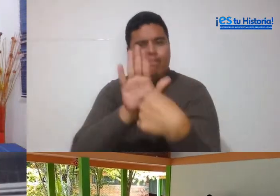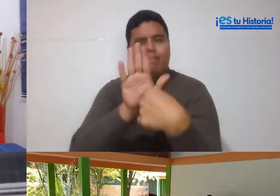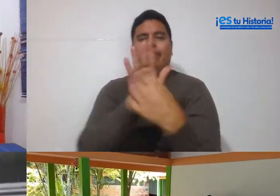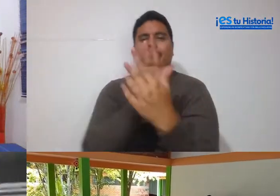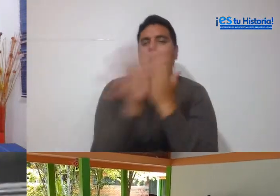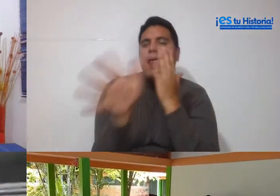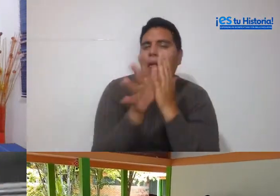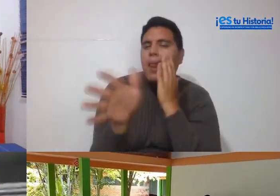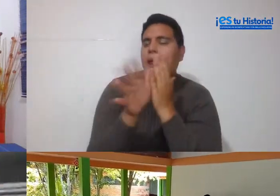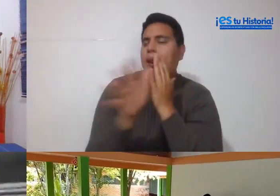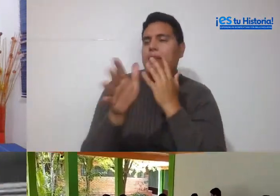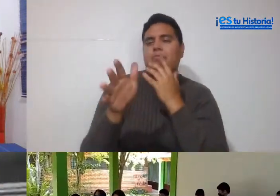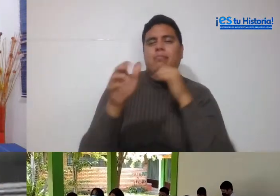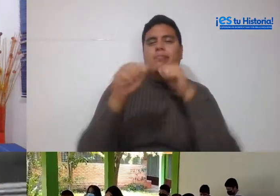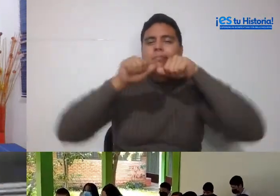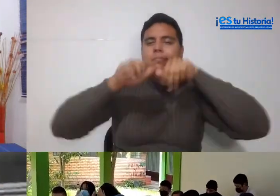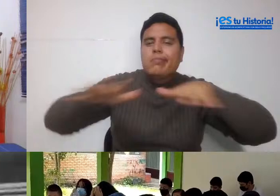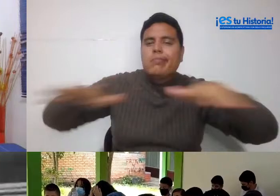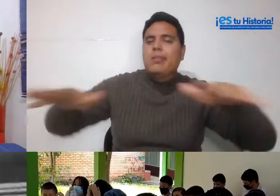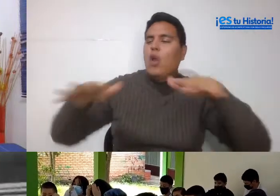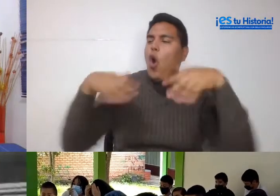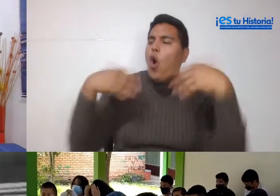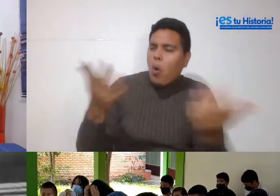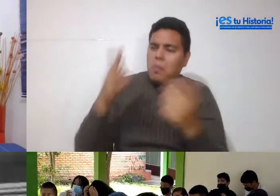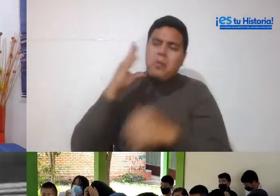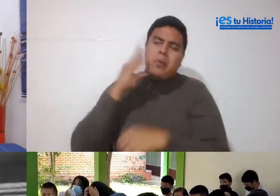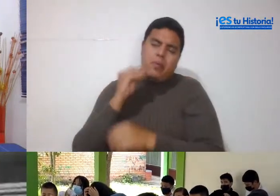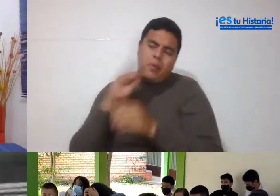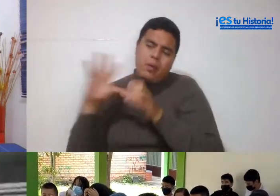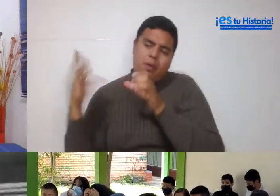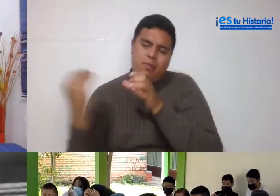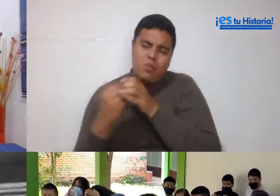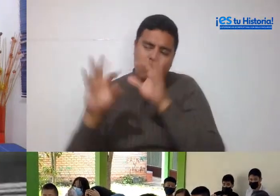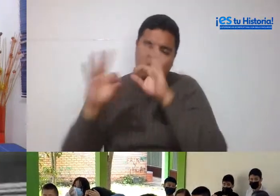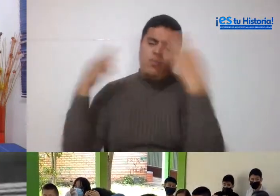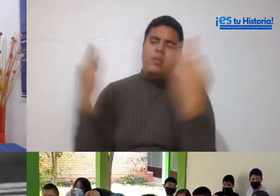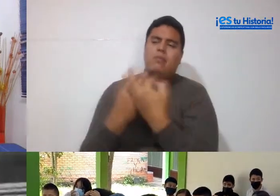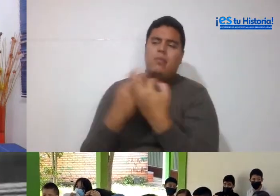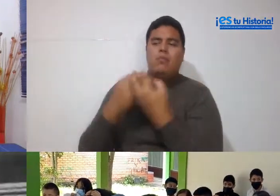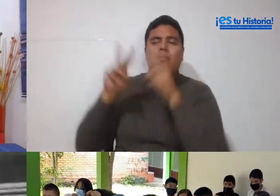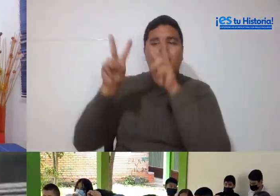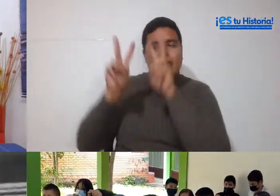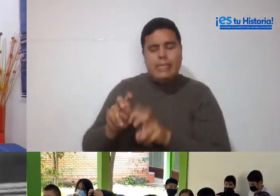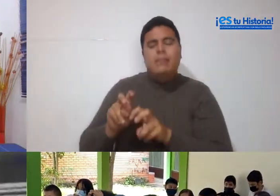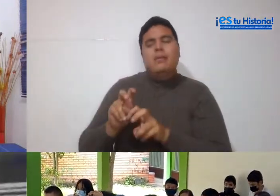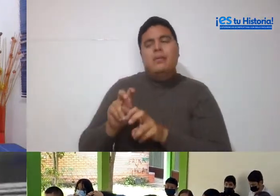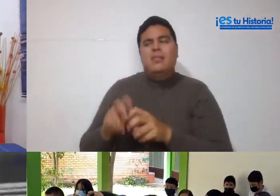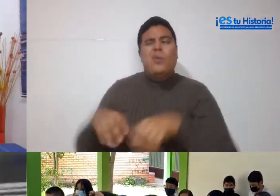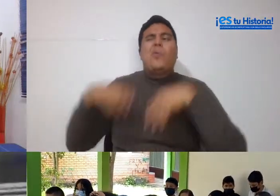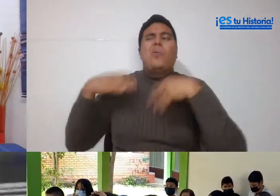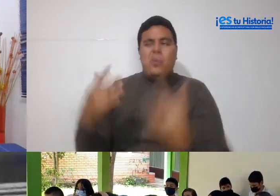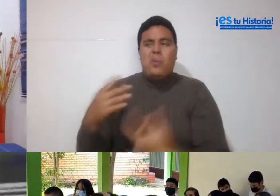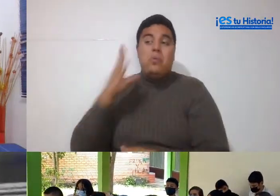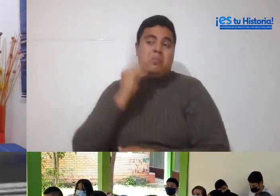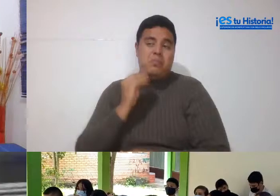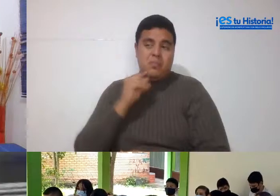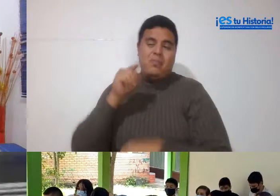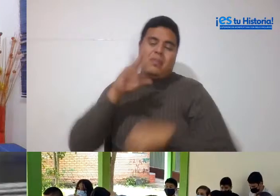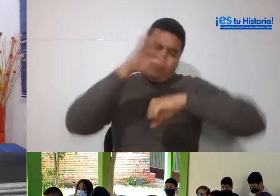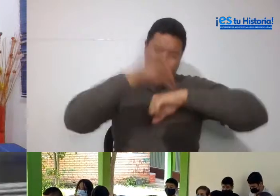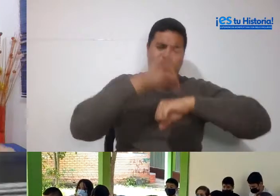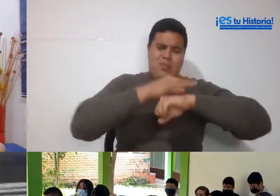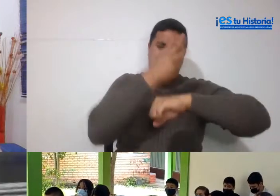institución. ¿Cómo ha sido desde la familia este aporte tan importante que se está haciendo desde la Fundación? Por supuesto,